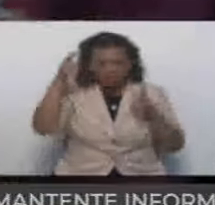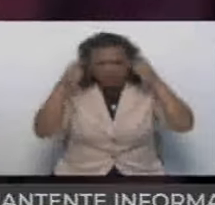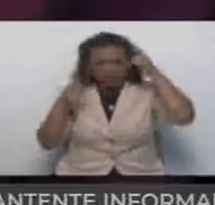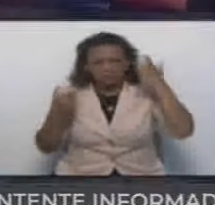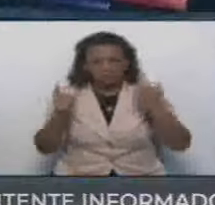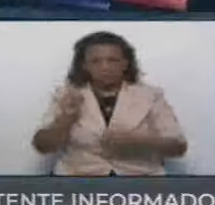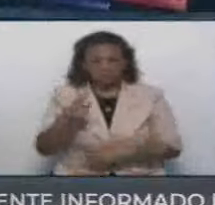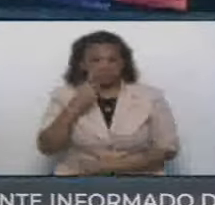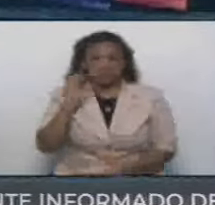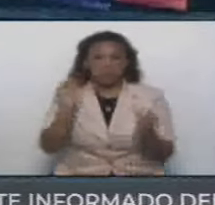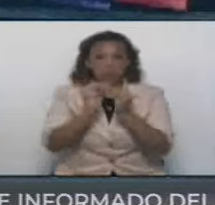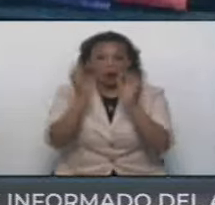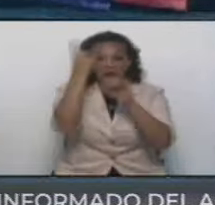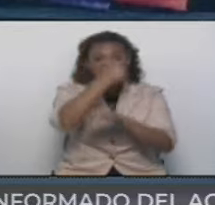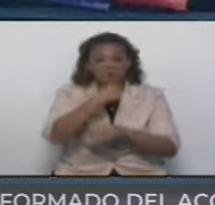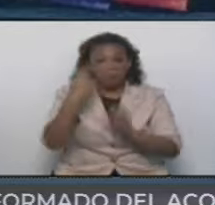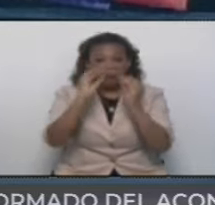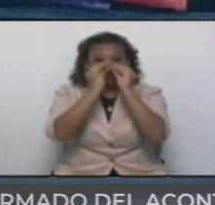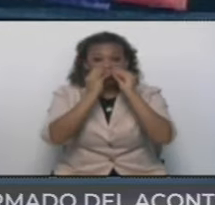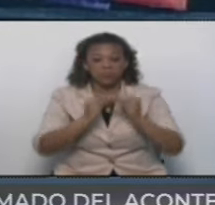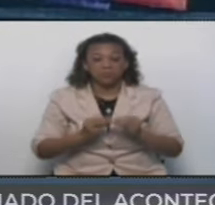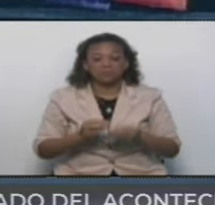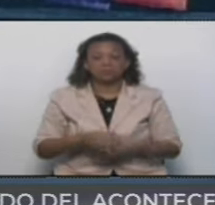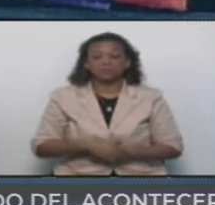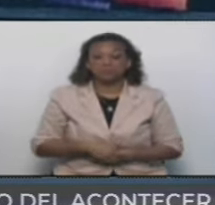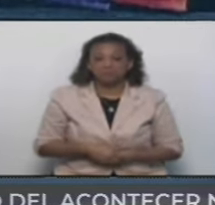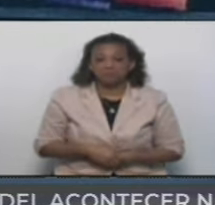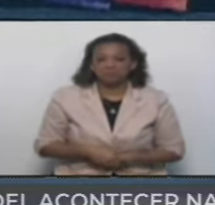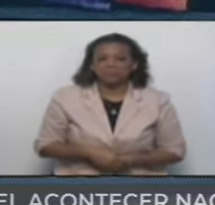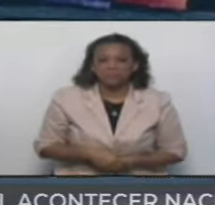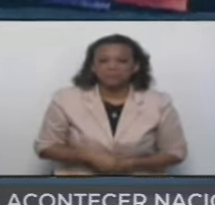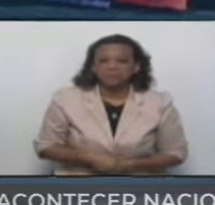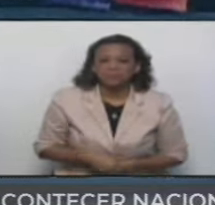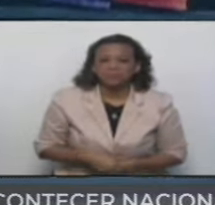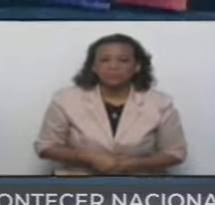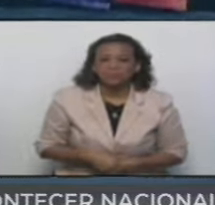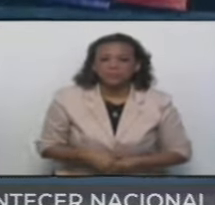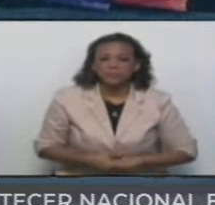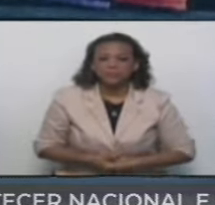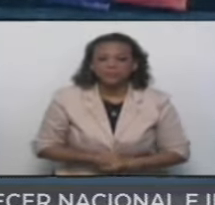Ah, se parece. Guachimán Nonato.